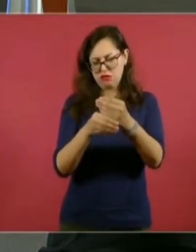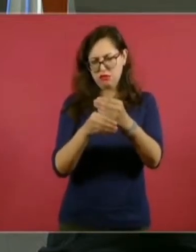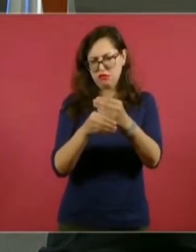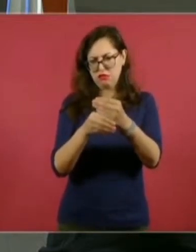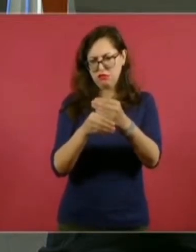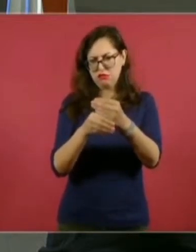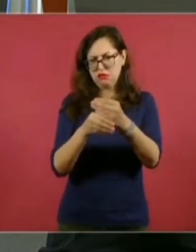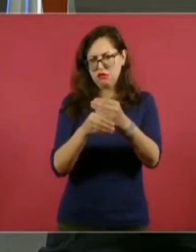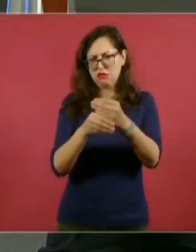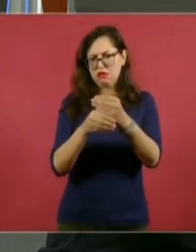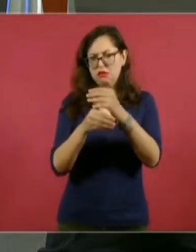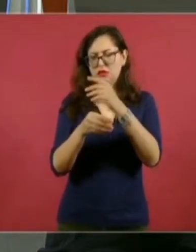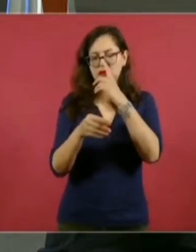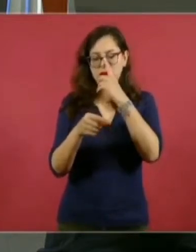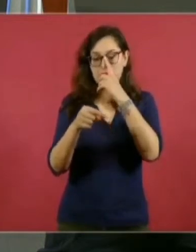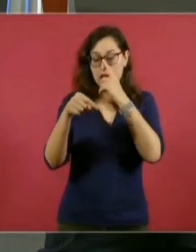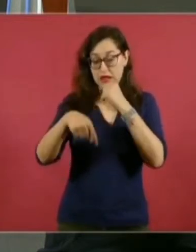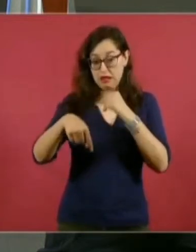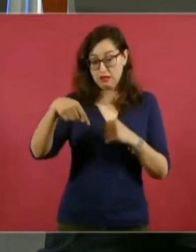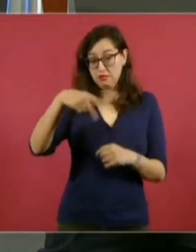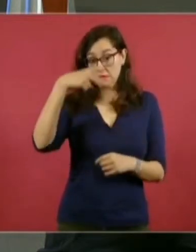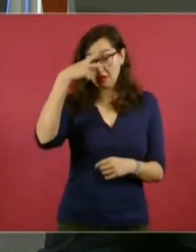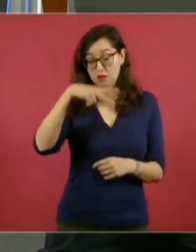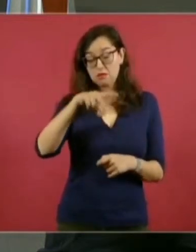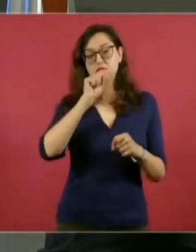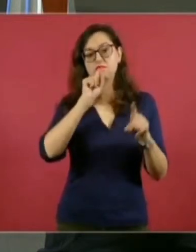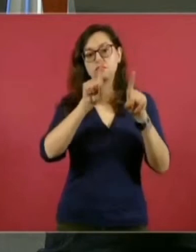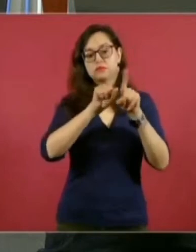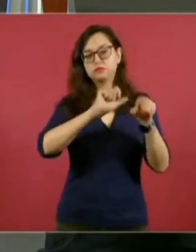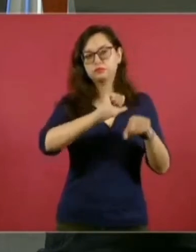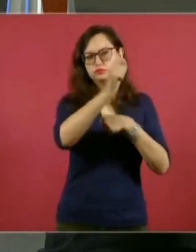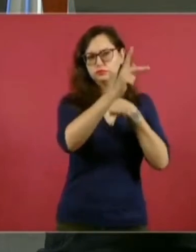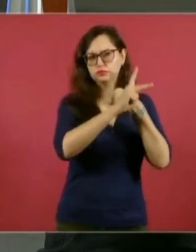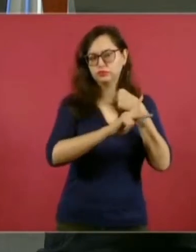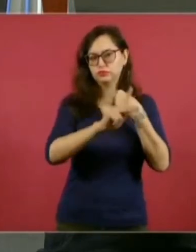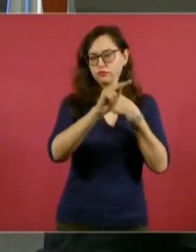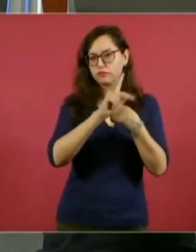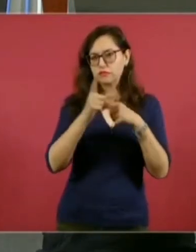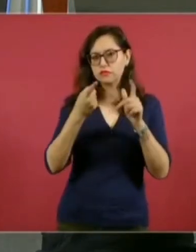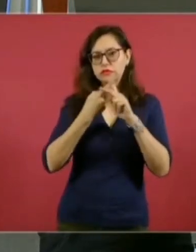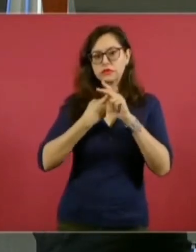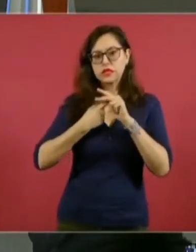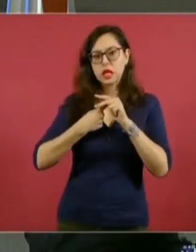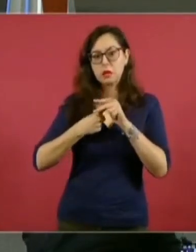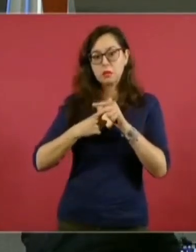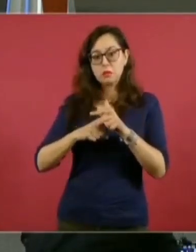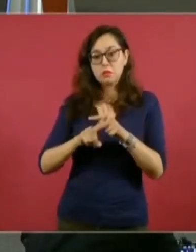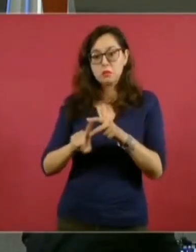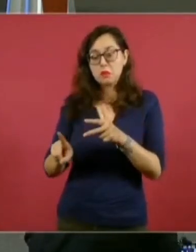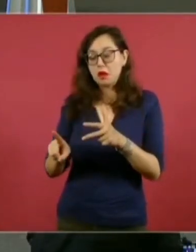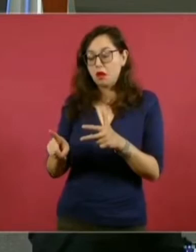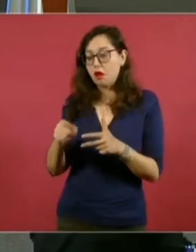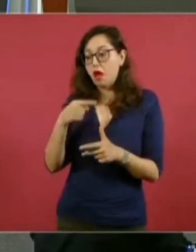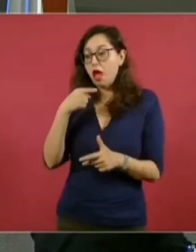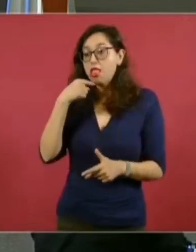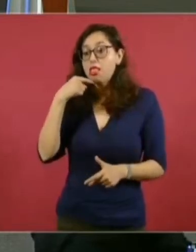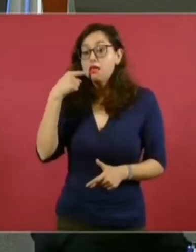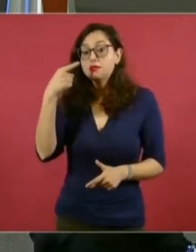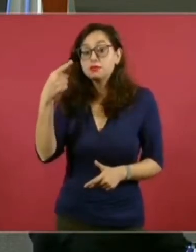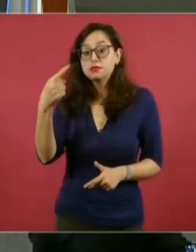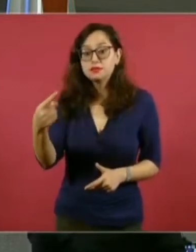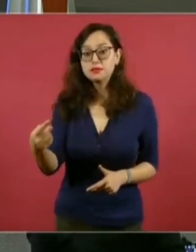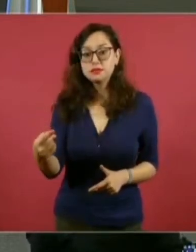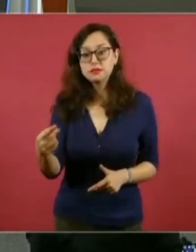tanto del país como del extranjero, empezó a manejarse la versión de parte de los defensores, entre